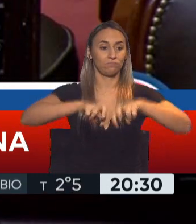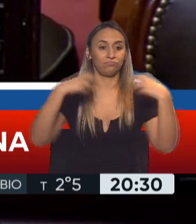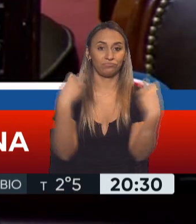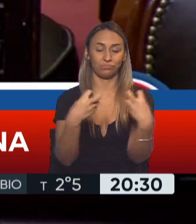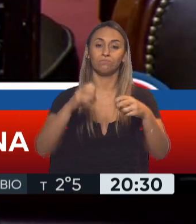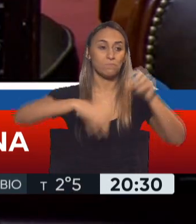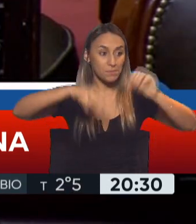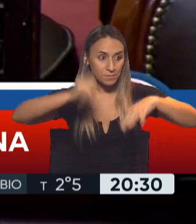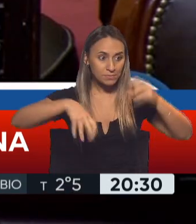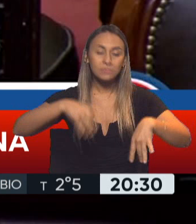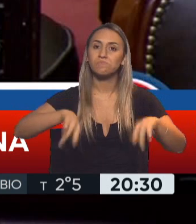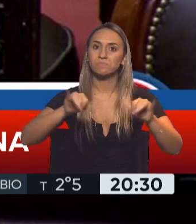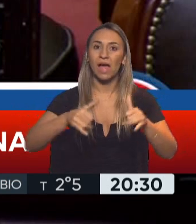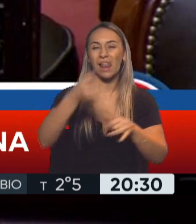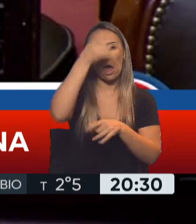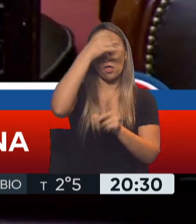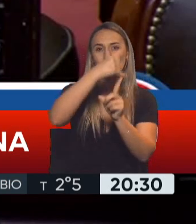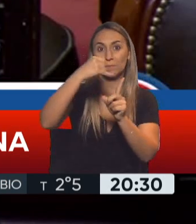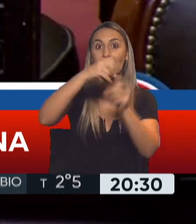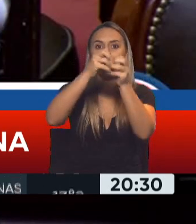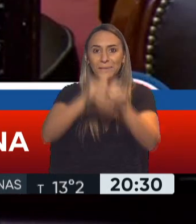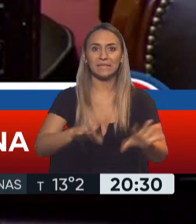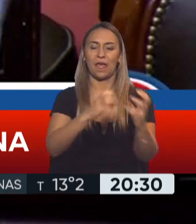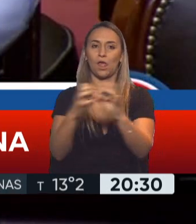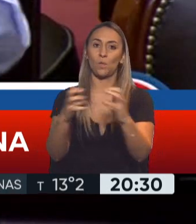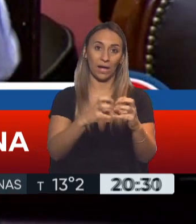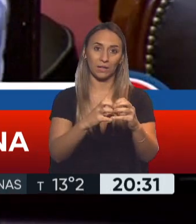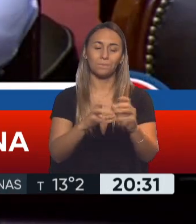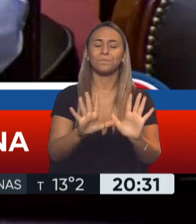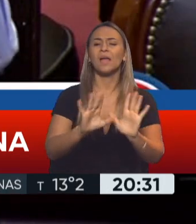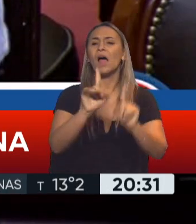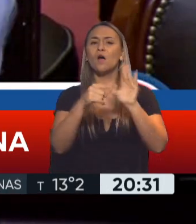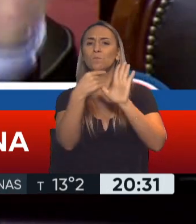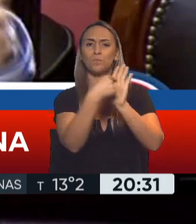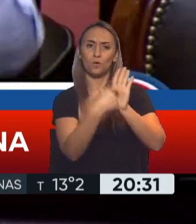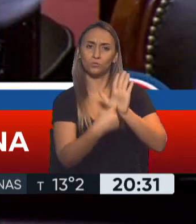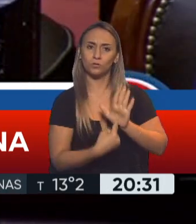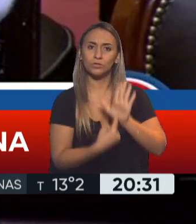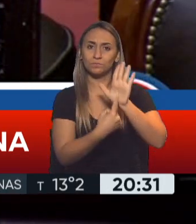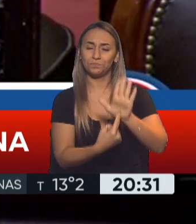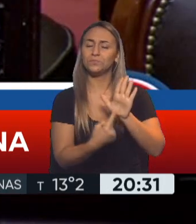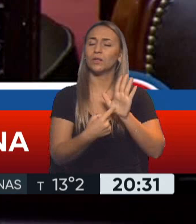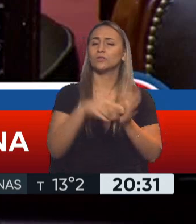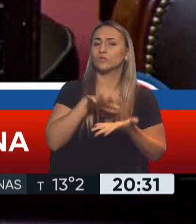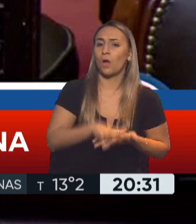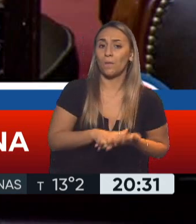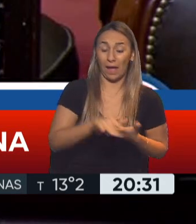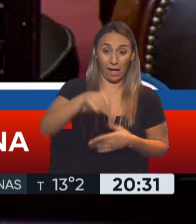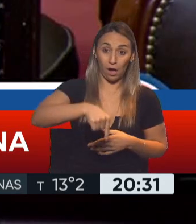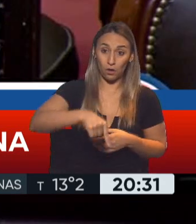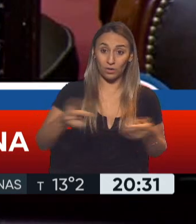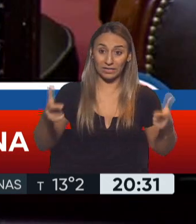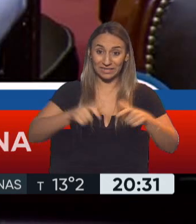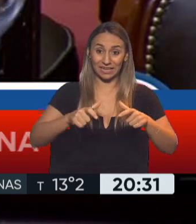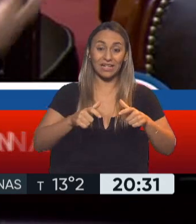12 del mediodía cuando comience el debate y algunas cuestiones que tienen que ver con lo que ocurrió en lo que está ocurriendo